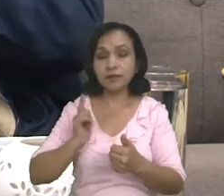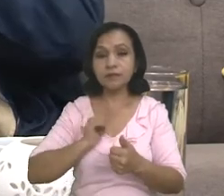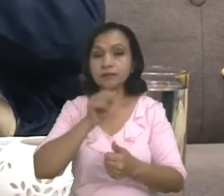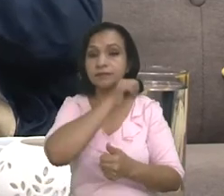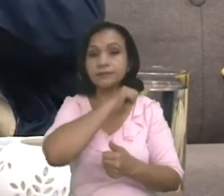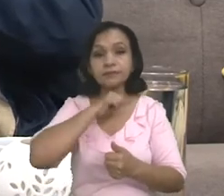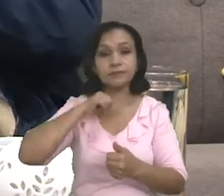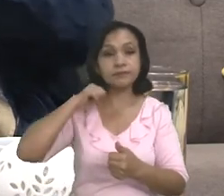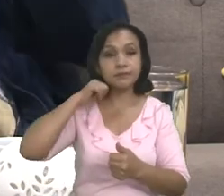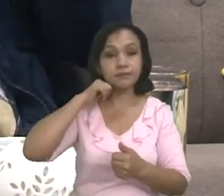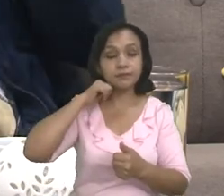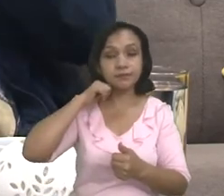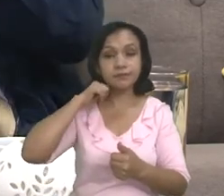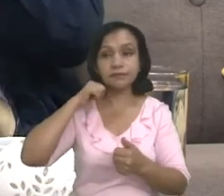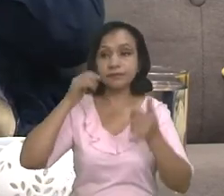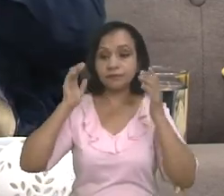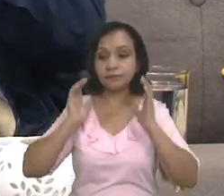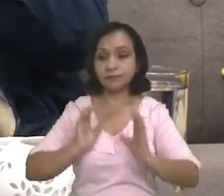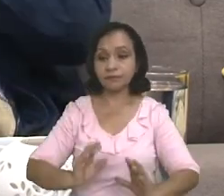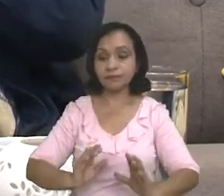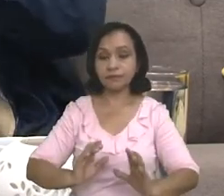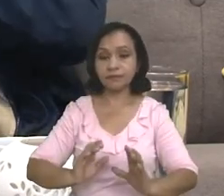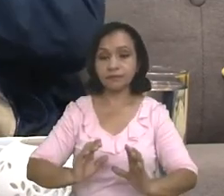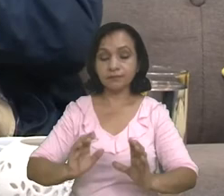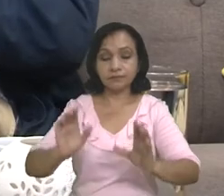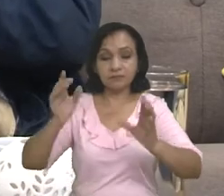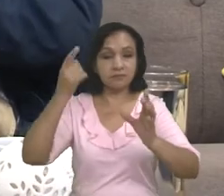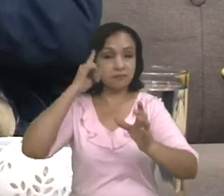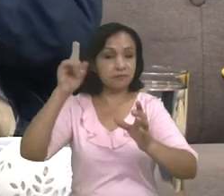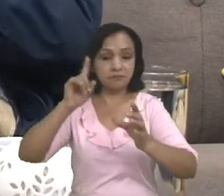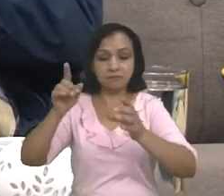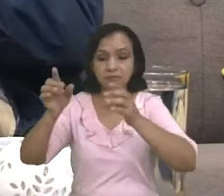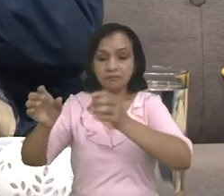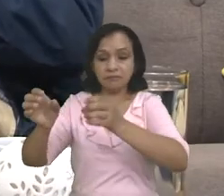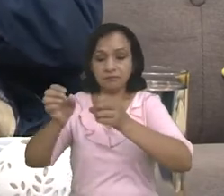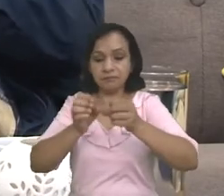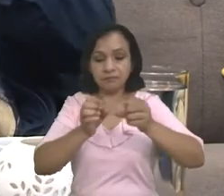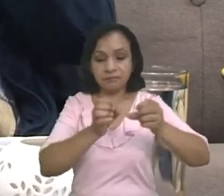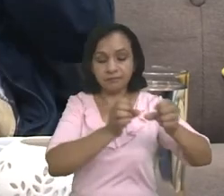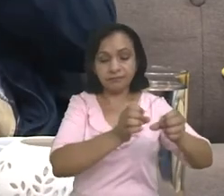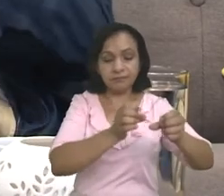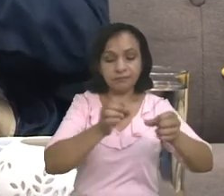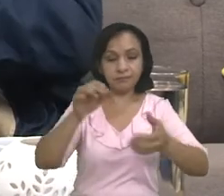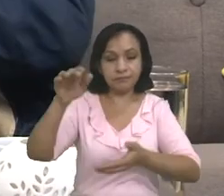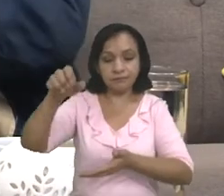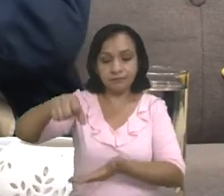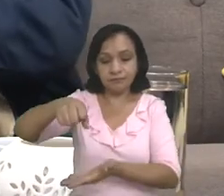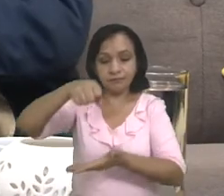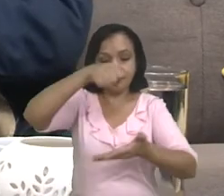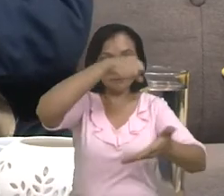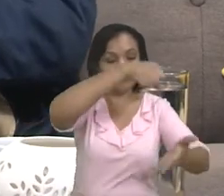para ver cómo estamos nos mandan muestras en ciego y la tomamos y siempre hemos tenido